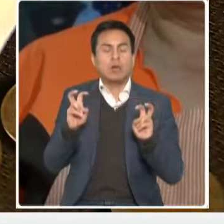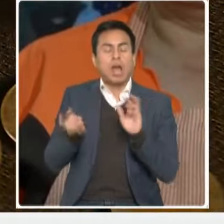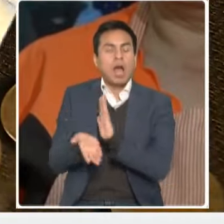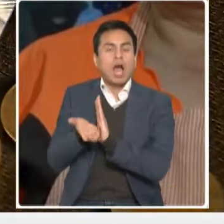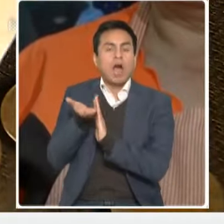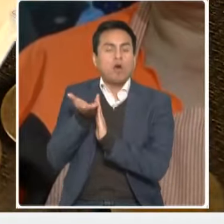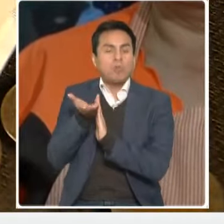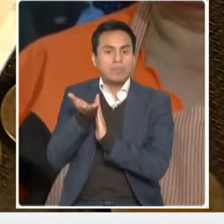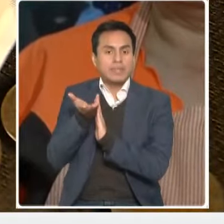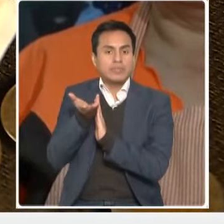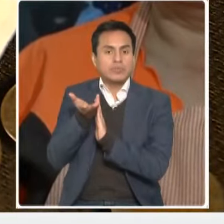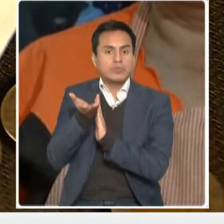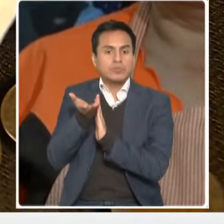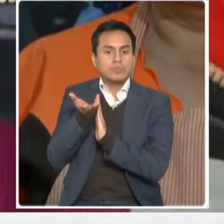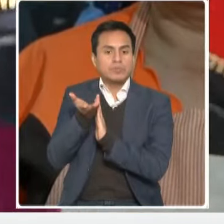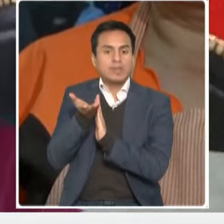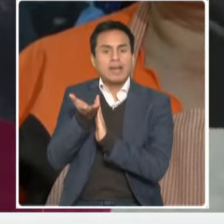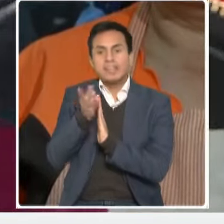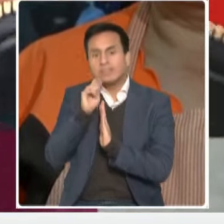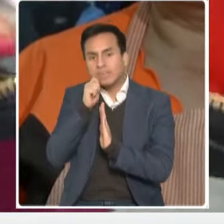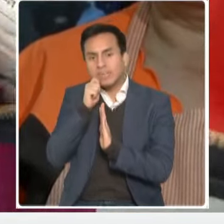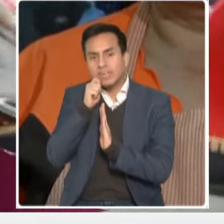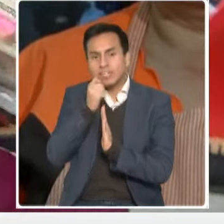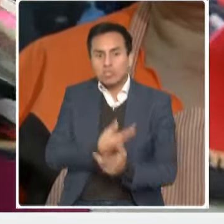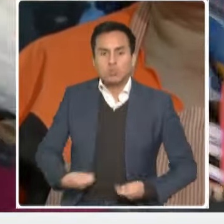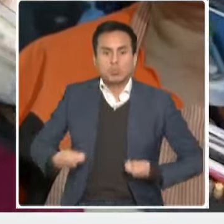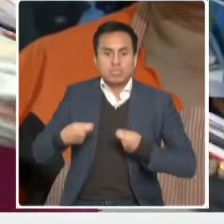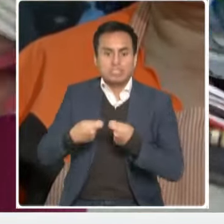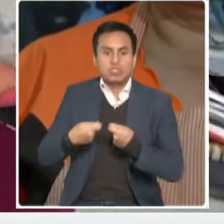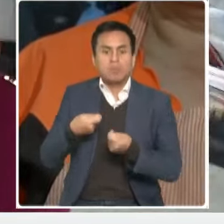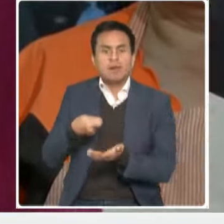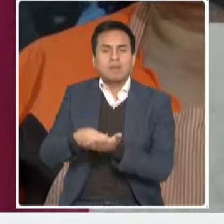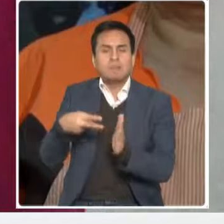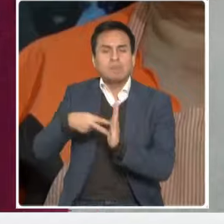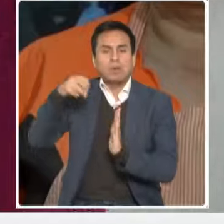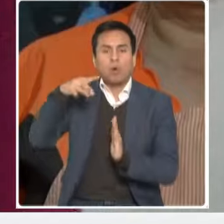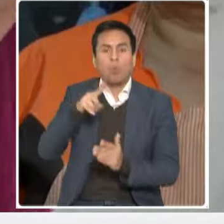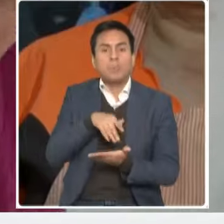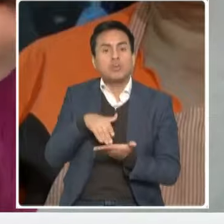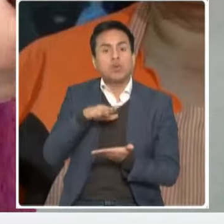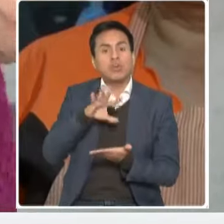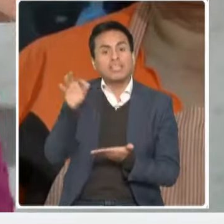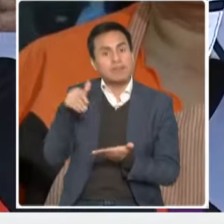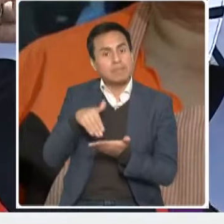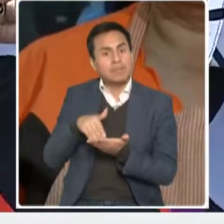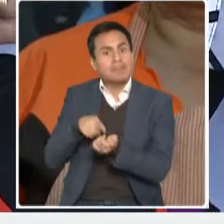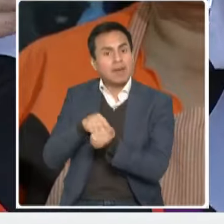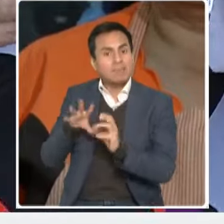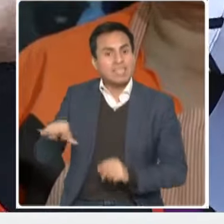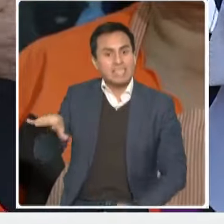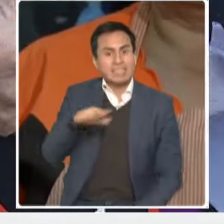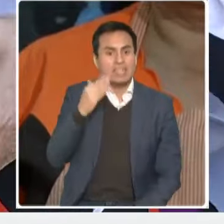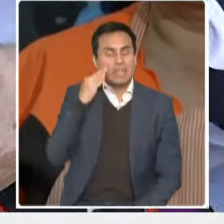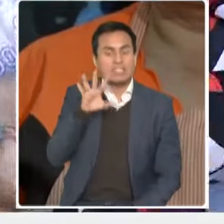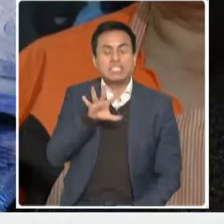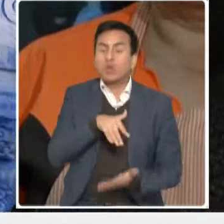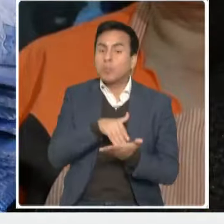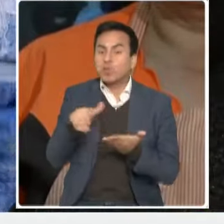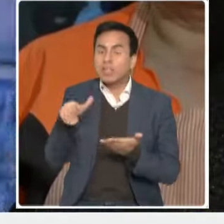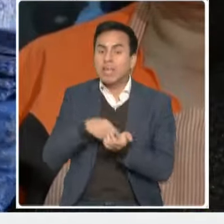aumento del alcance que va a tener el subsidio para las tarifas eléctricas de 1.500.000 familias a prácticamente